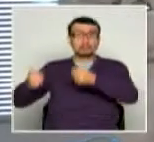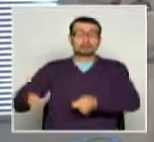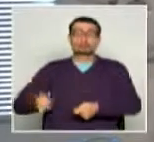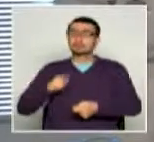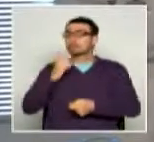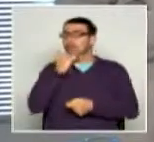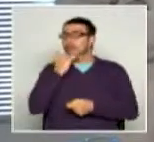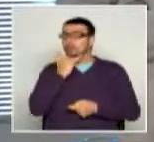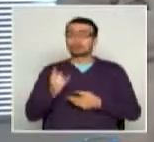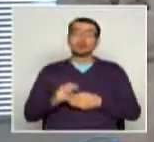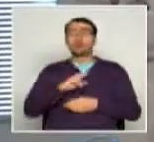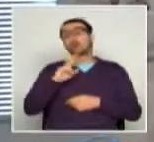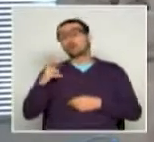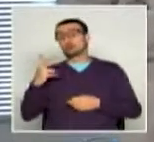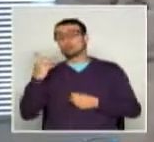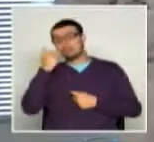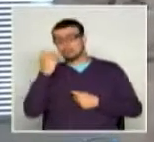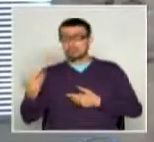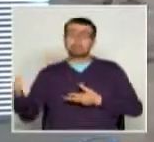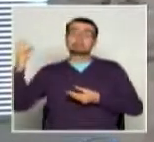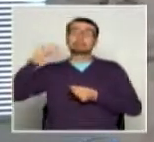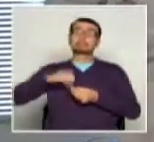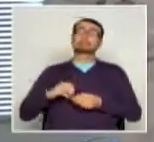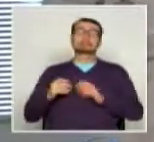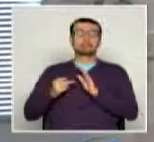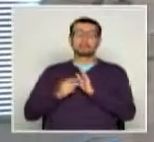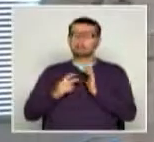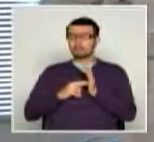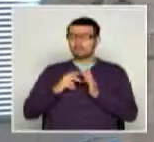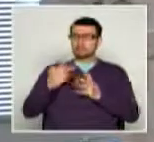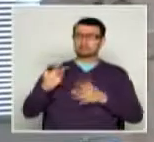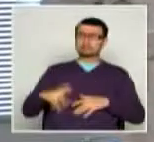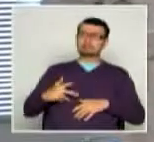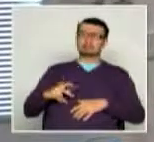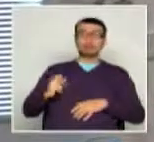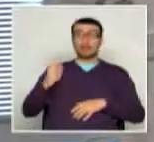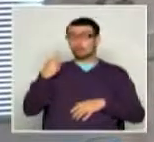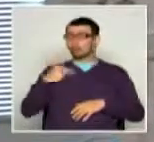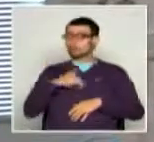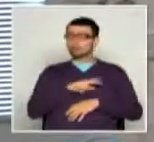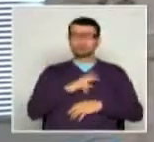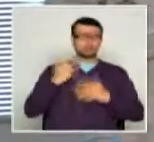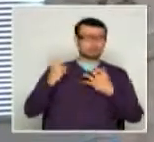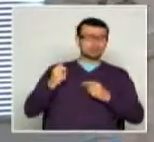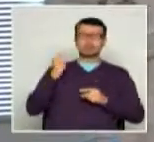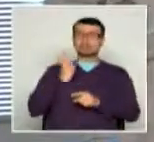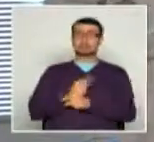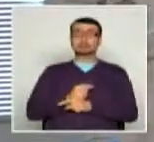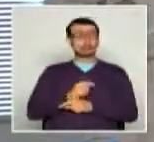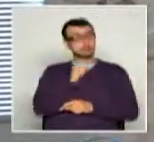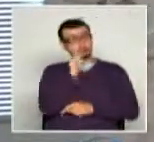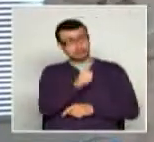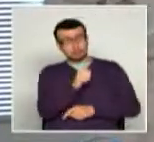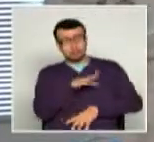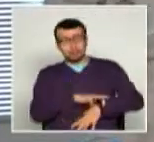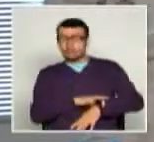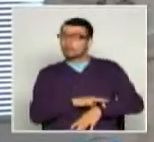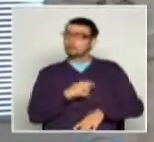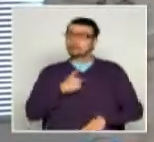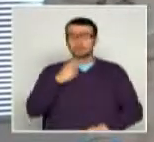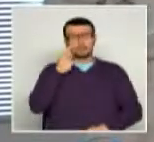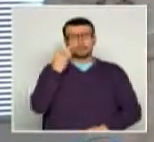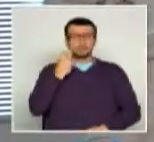adquirir otra enfermedad, y es el efecto secundario que uno no quisiera. Ella como médica dice, no, yo tengo que buscar otra